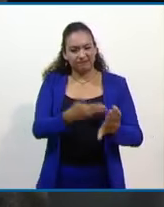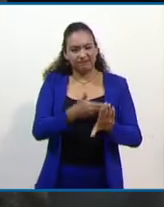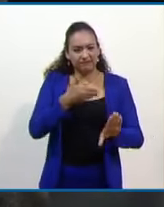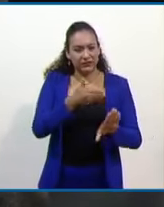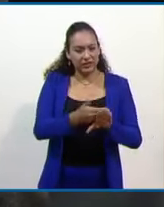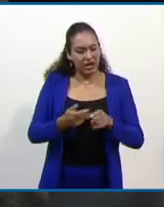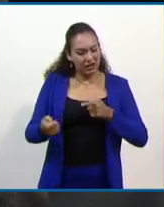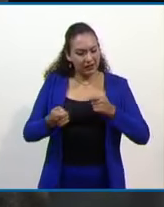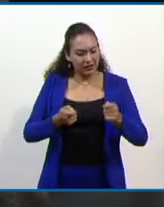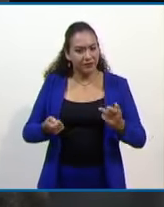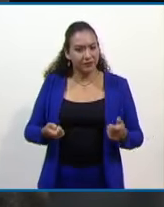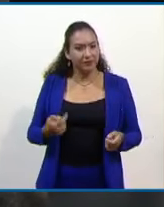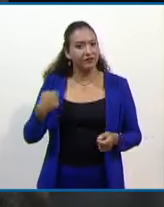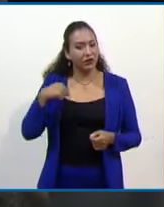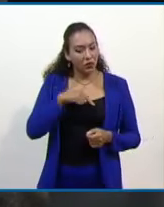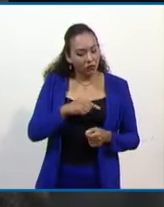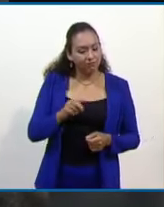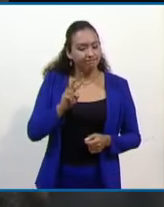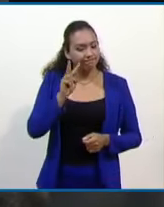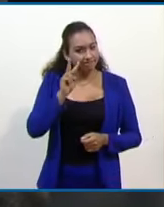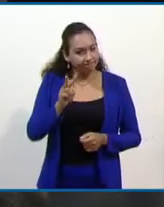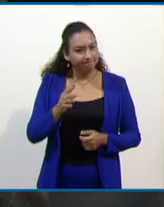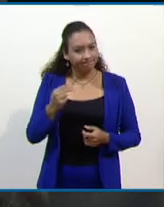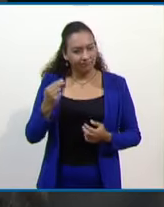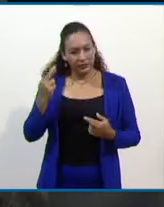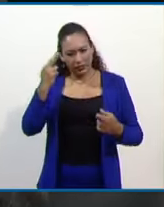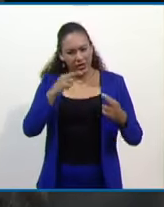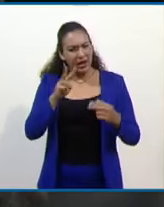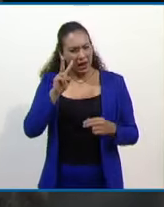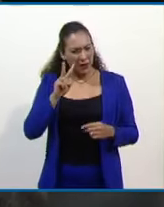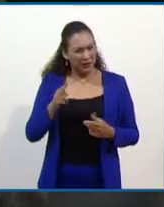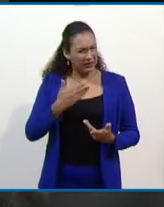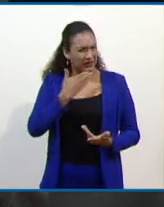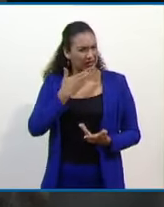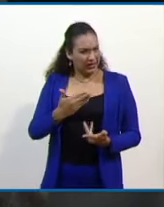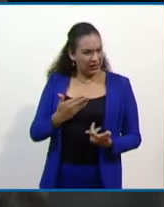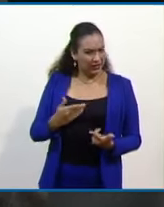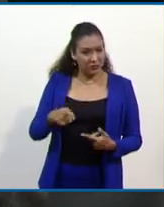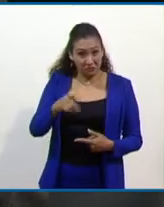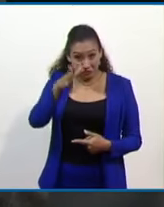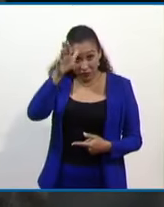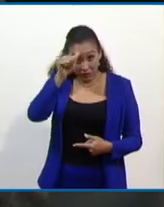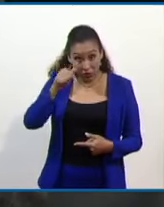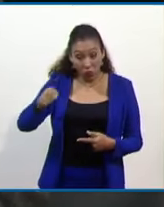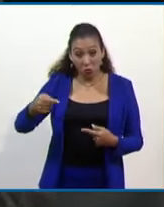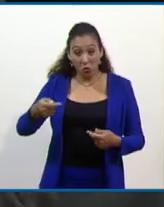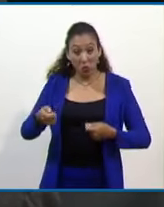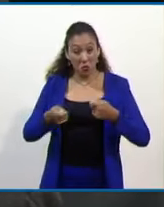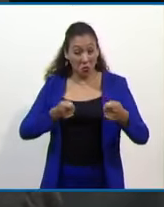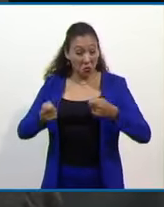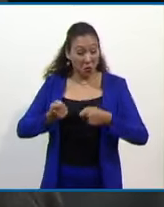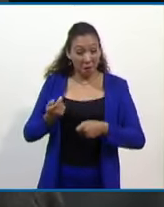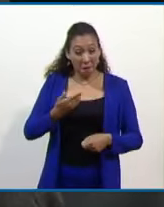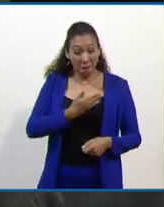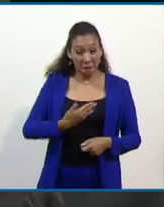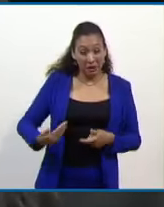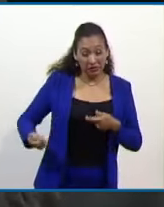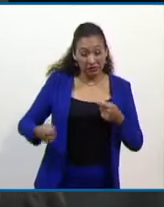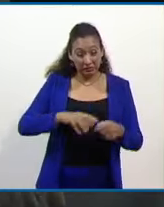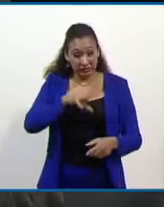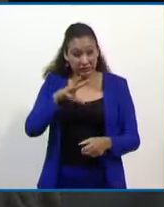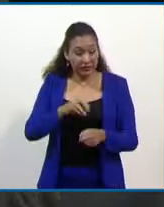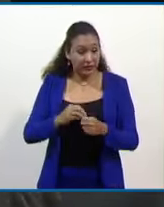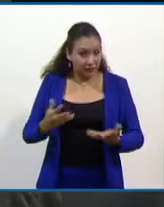poder que deberíamos de reflexionar si nos conviene como sociedad cambiar todo porque se dictó una